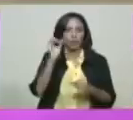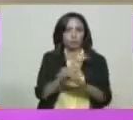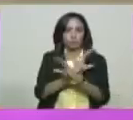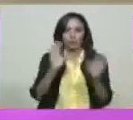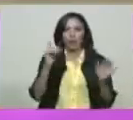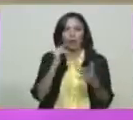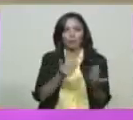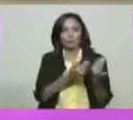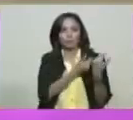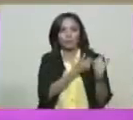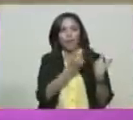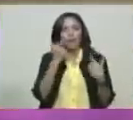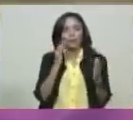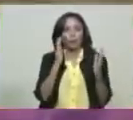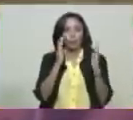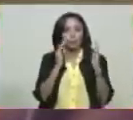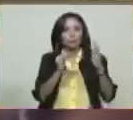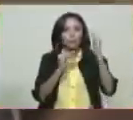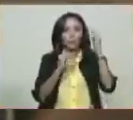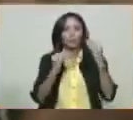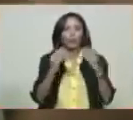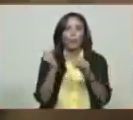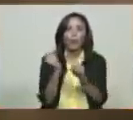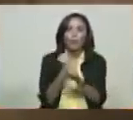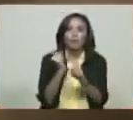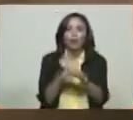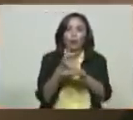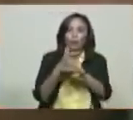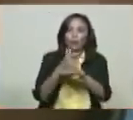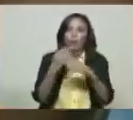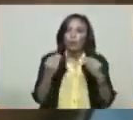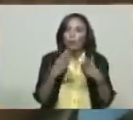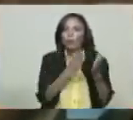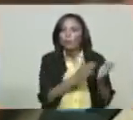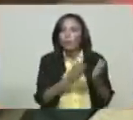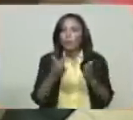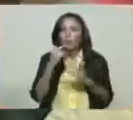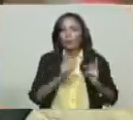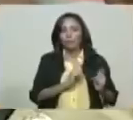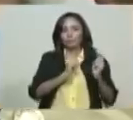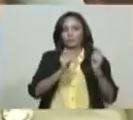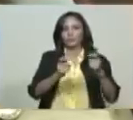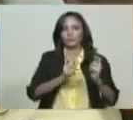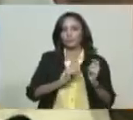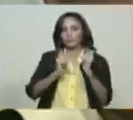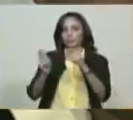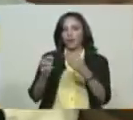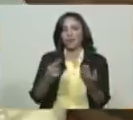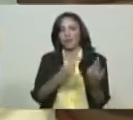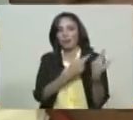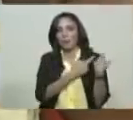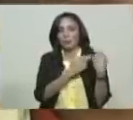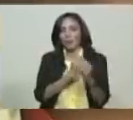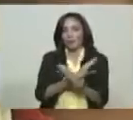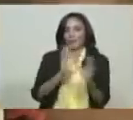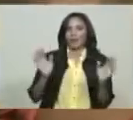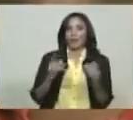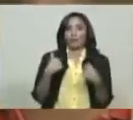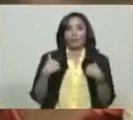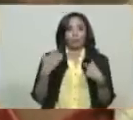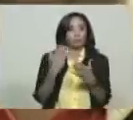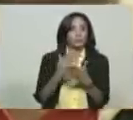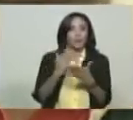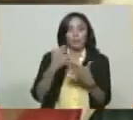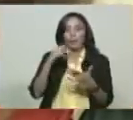que me concentro en la acción de gobierno y delego bastante la acción del partido, pero siempre estoy presente